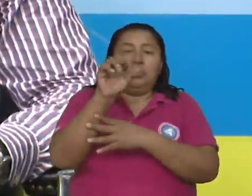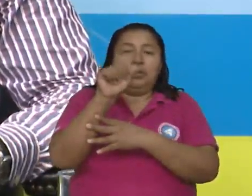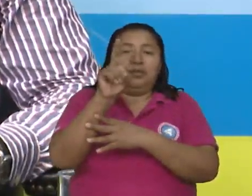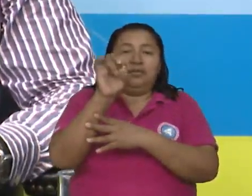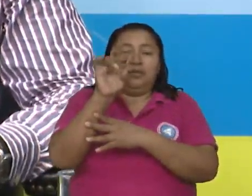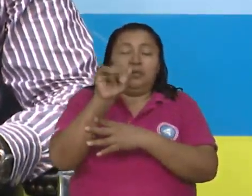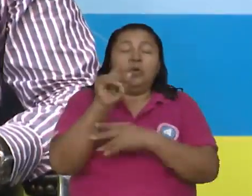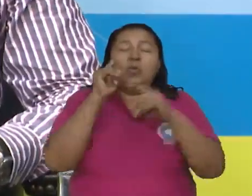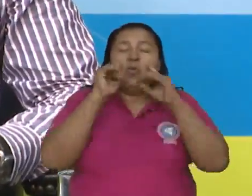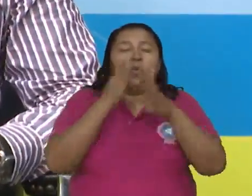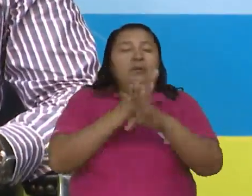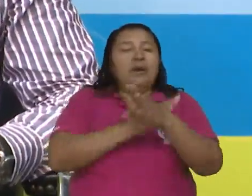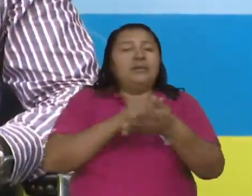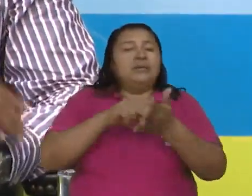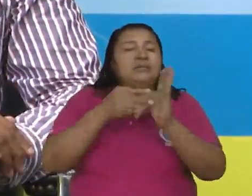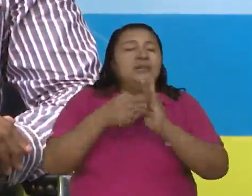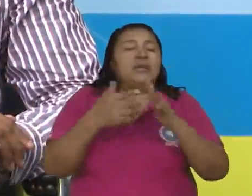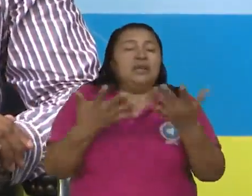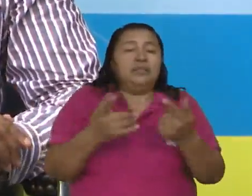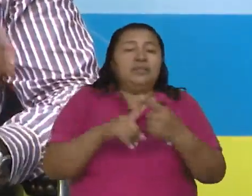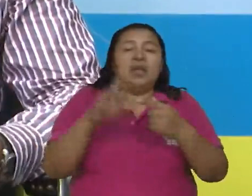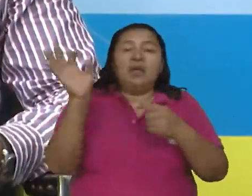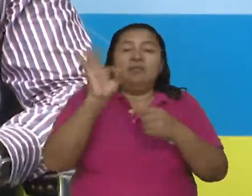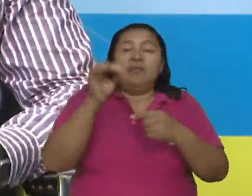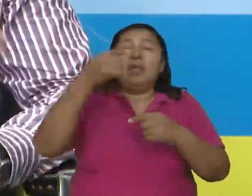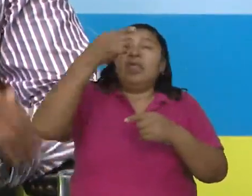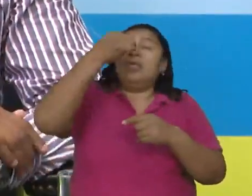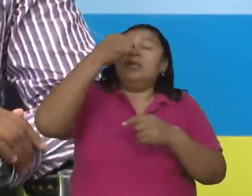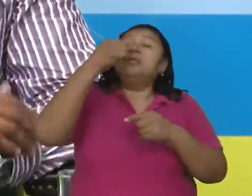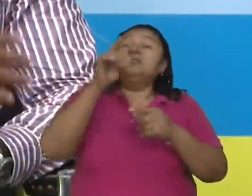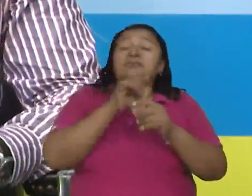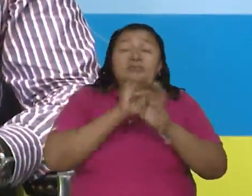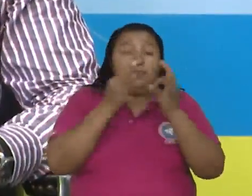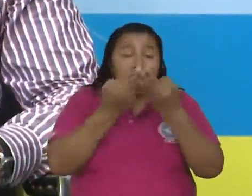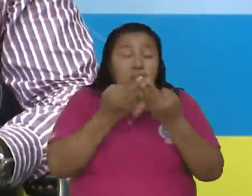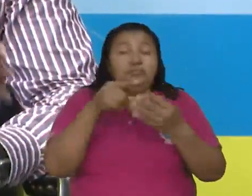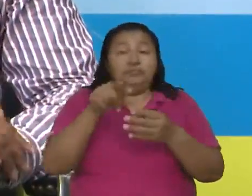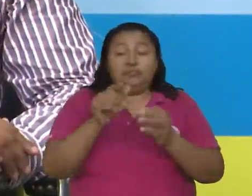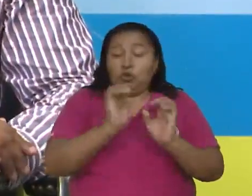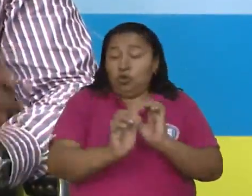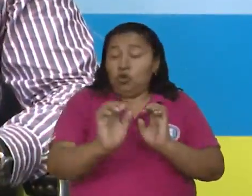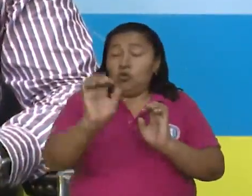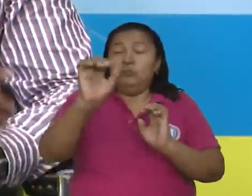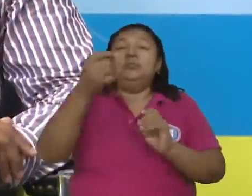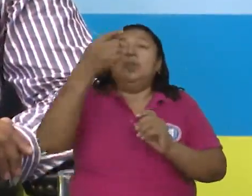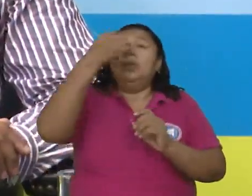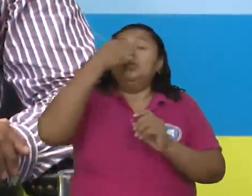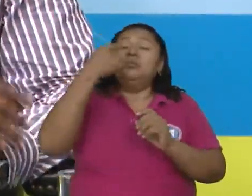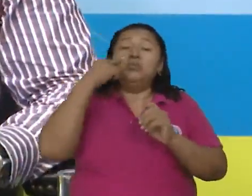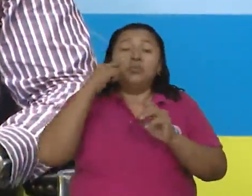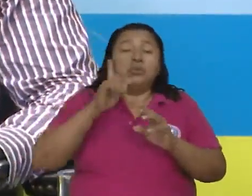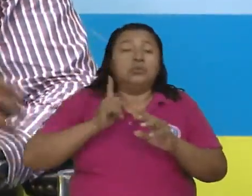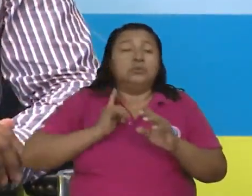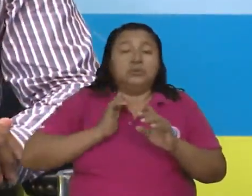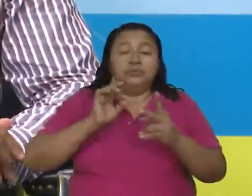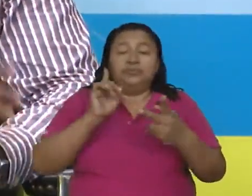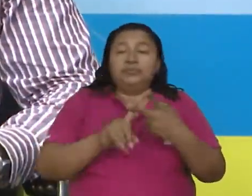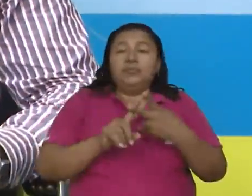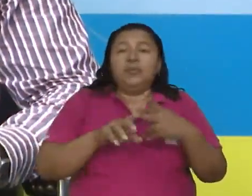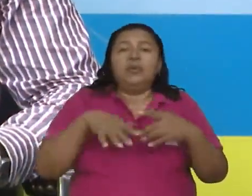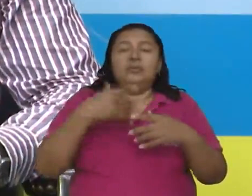Entre las prevenciones, hay que cumplir con el esquema de vacunas, padres de familia, a nuestros niños, hay que protegerlos y